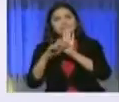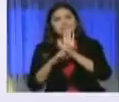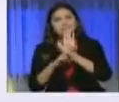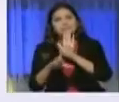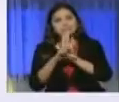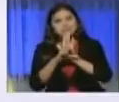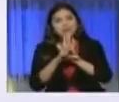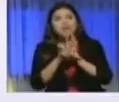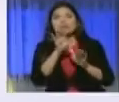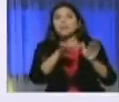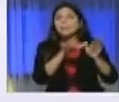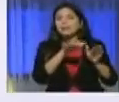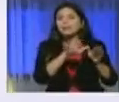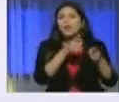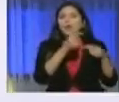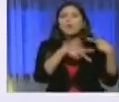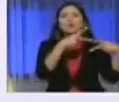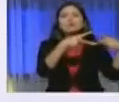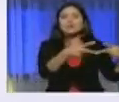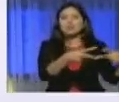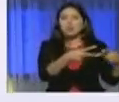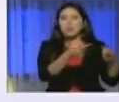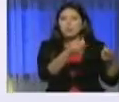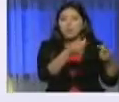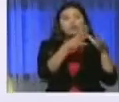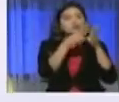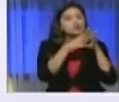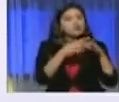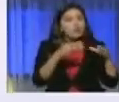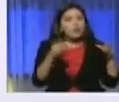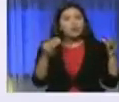costo, todos los precios.